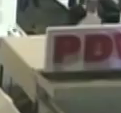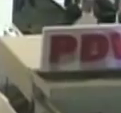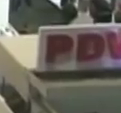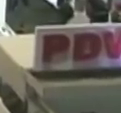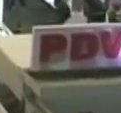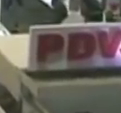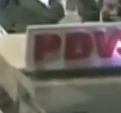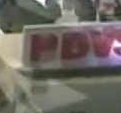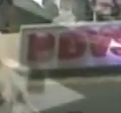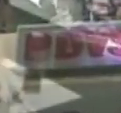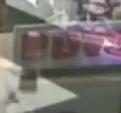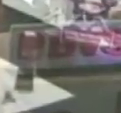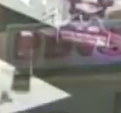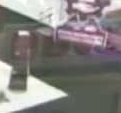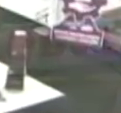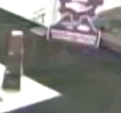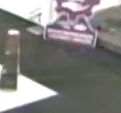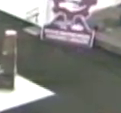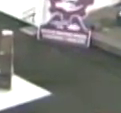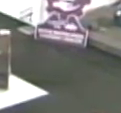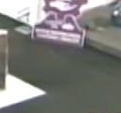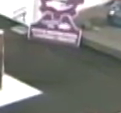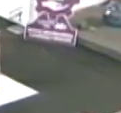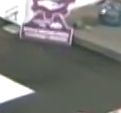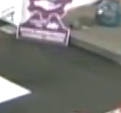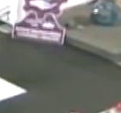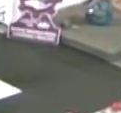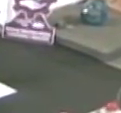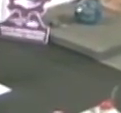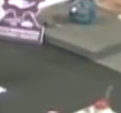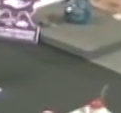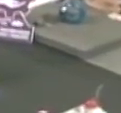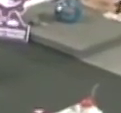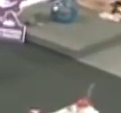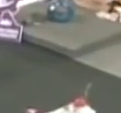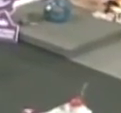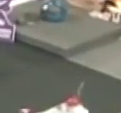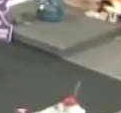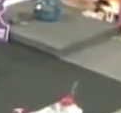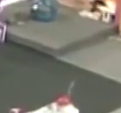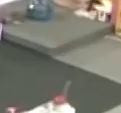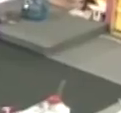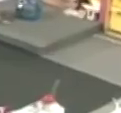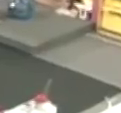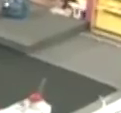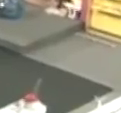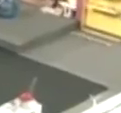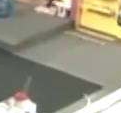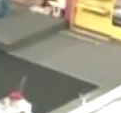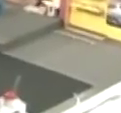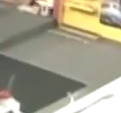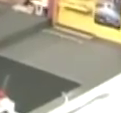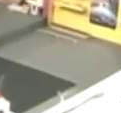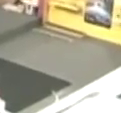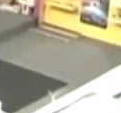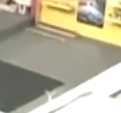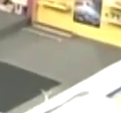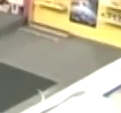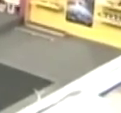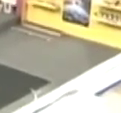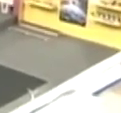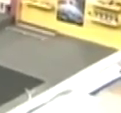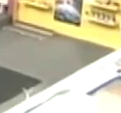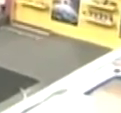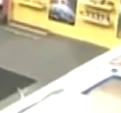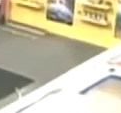pueblo venezolano, y a través de este importante instrumento digital se buscan transacciones que sean de beneficio